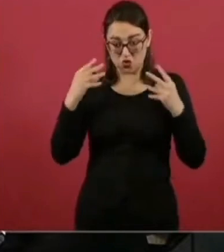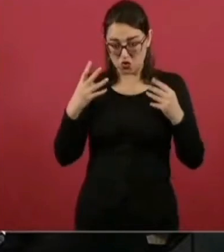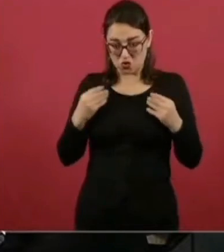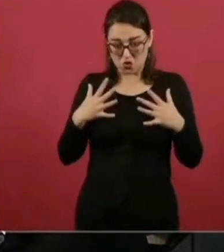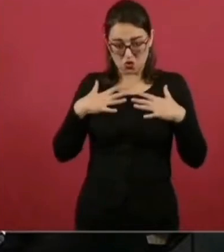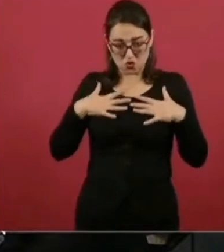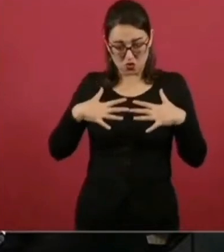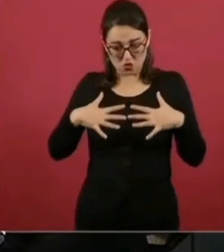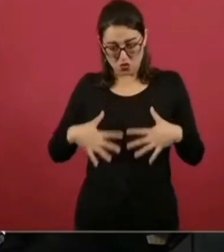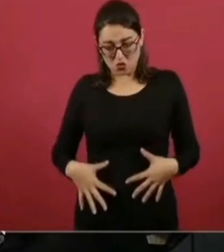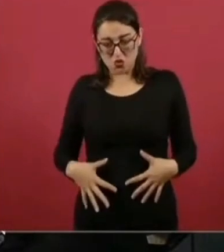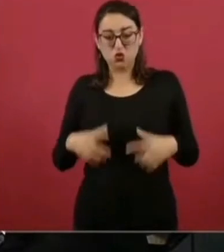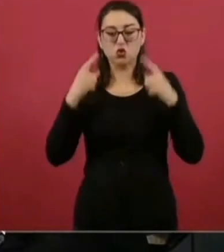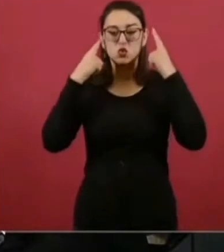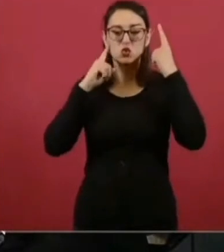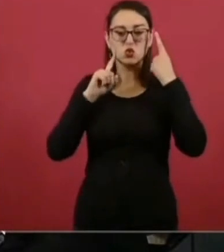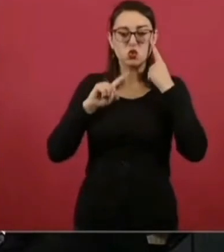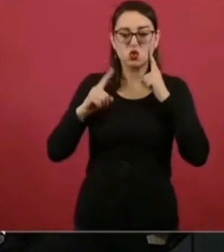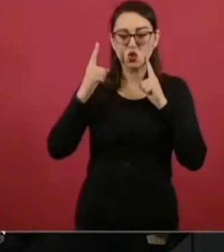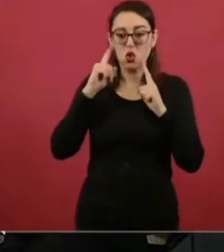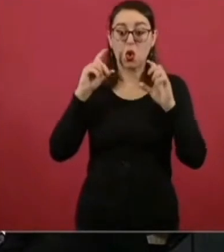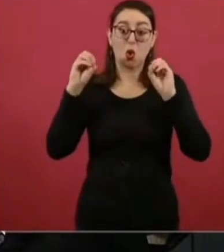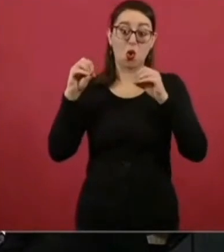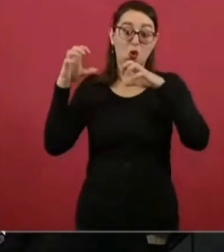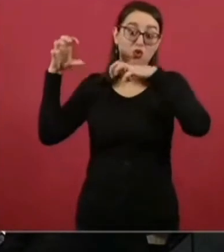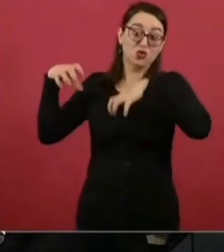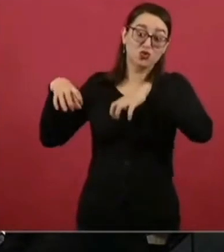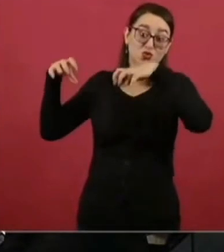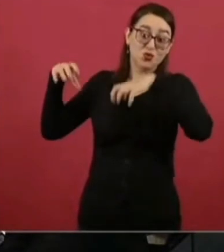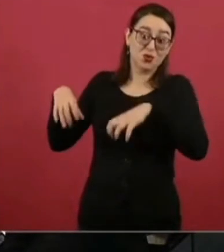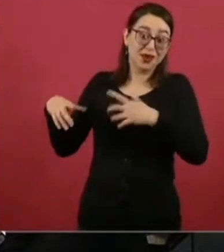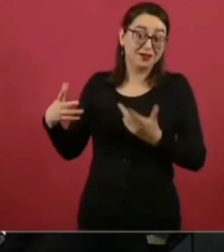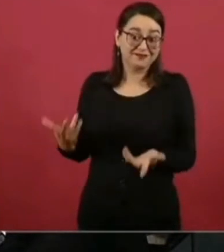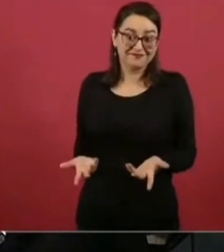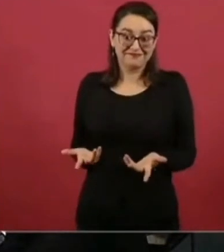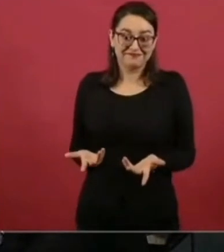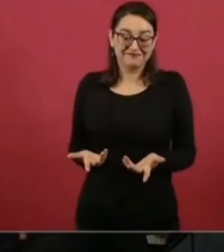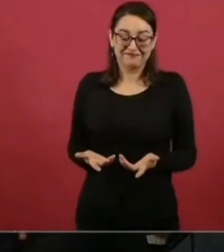lluvia, por el sudor, y teníamos que ir a otro.